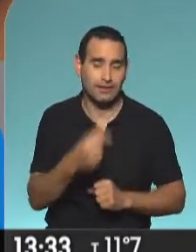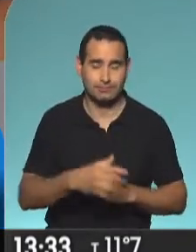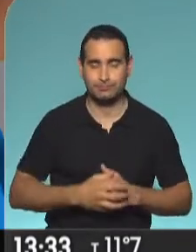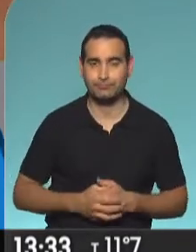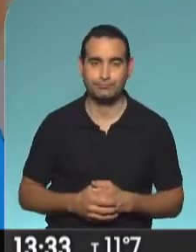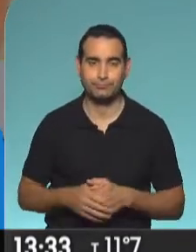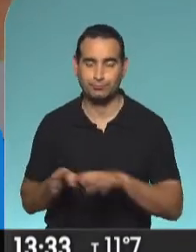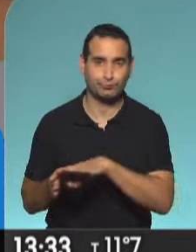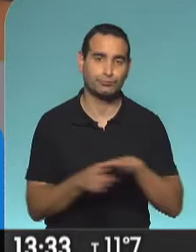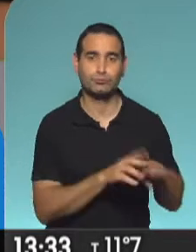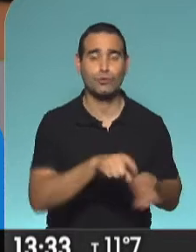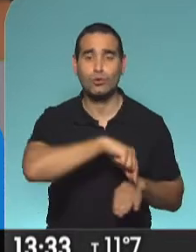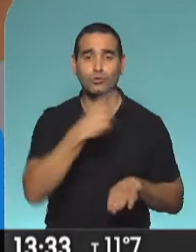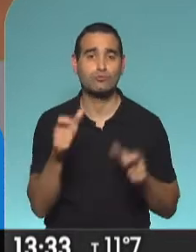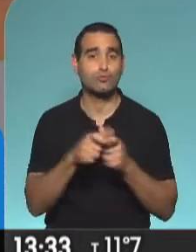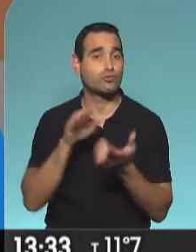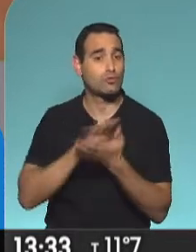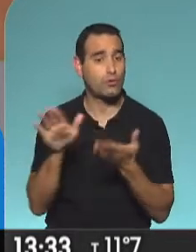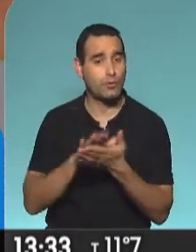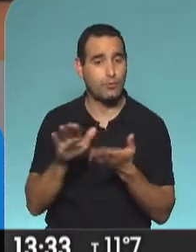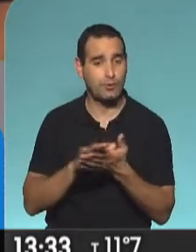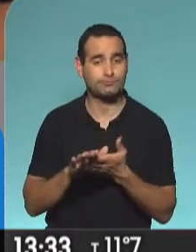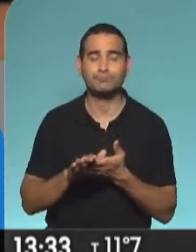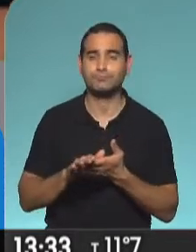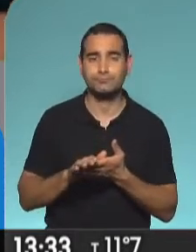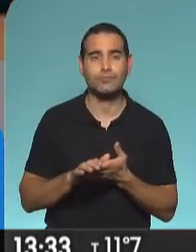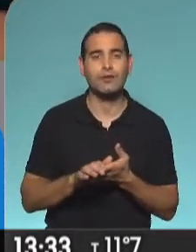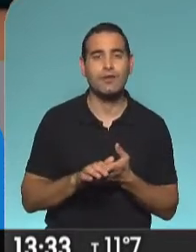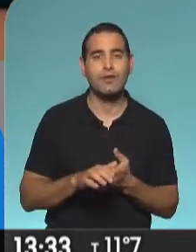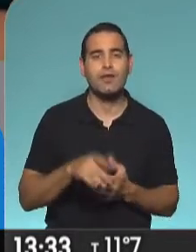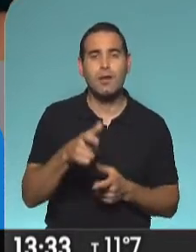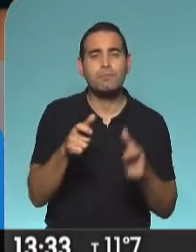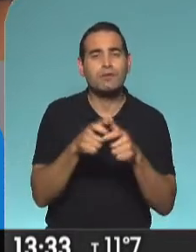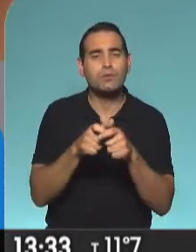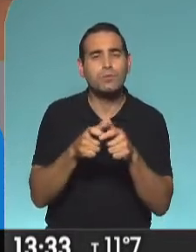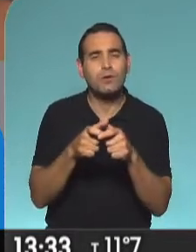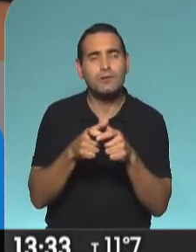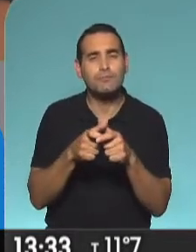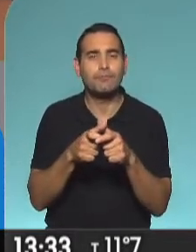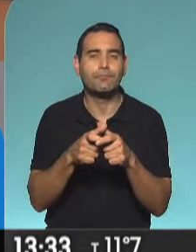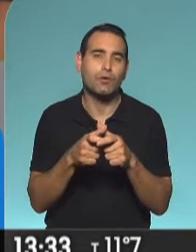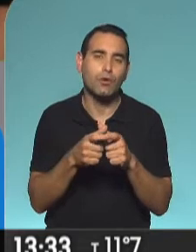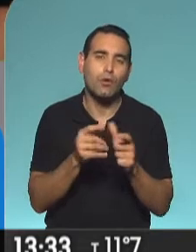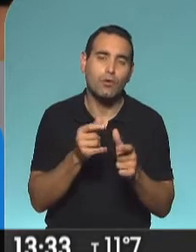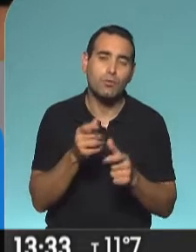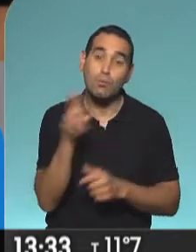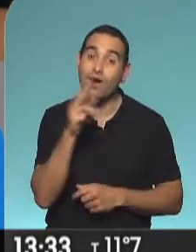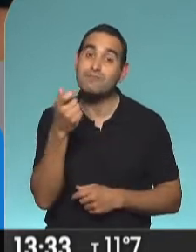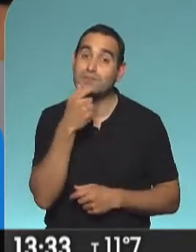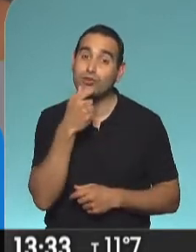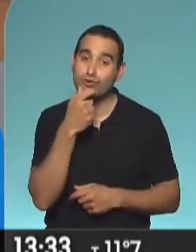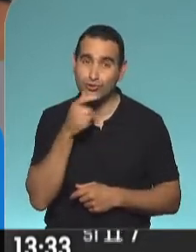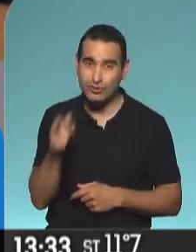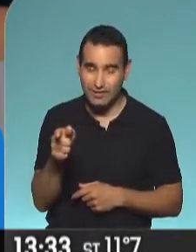país. Nos vamos a otro de los estrenos. Esto es Experiencia Cumbre. Esto es una película que se mete la mendocina Magalí